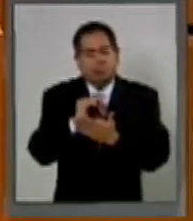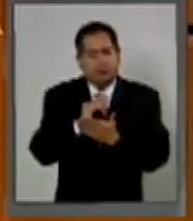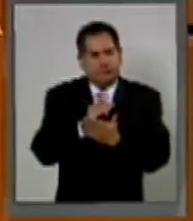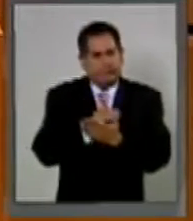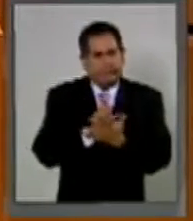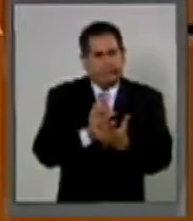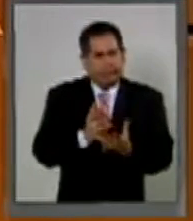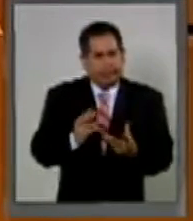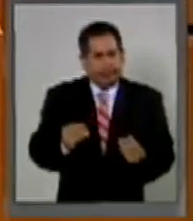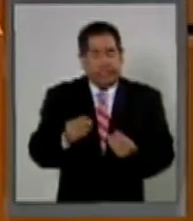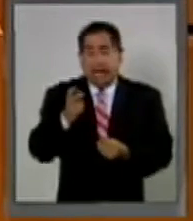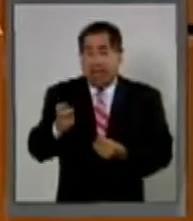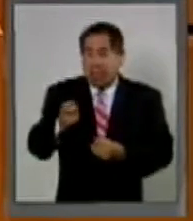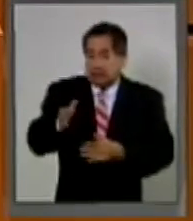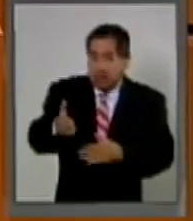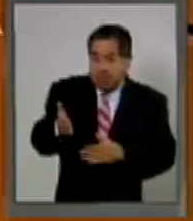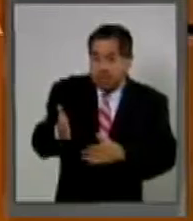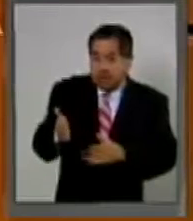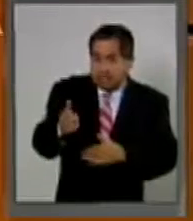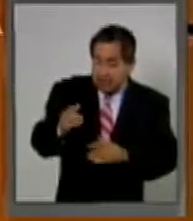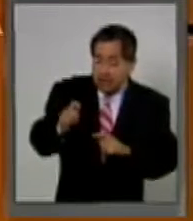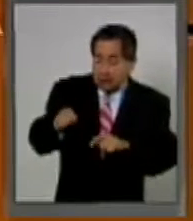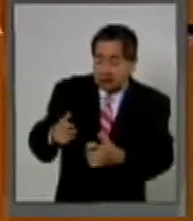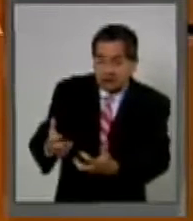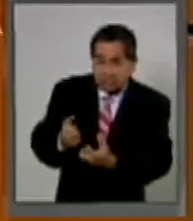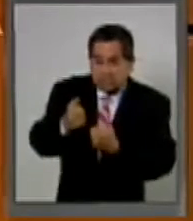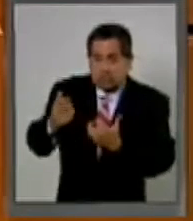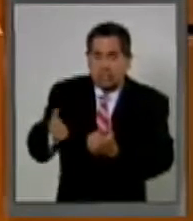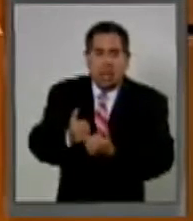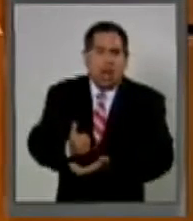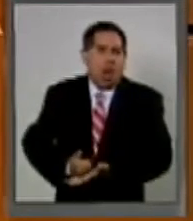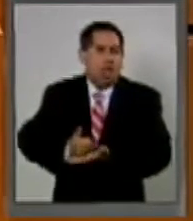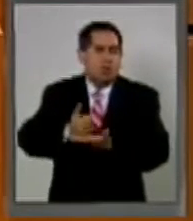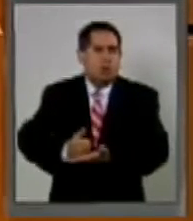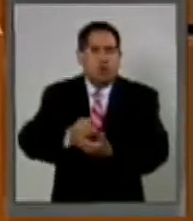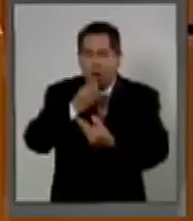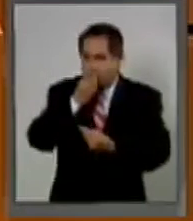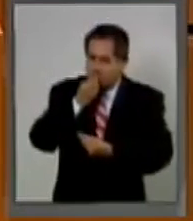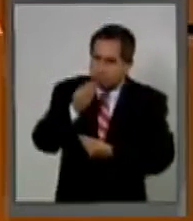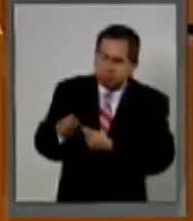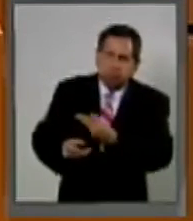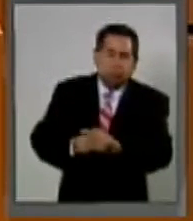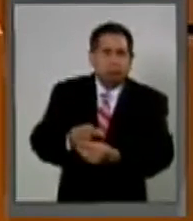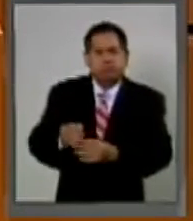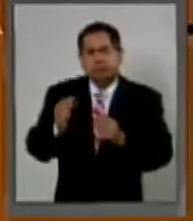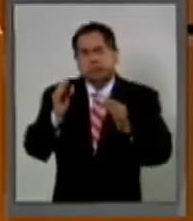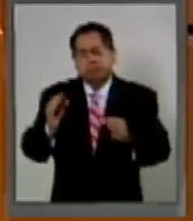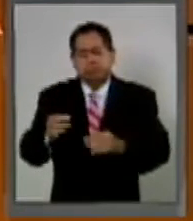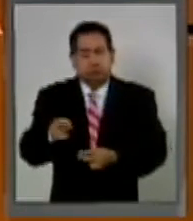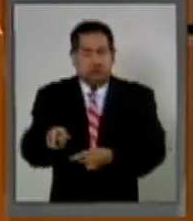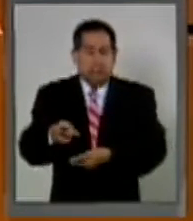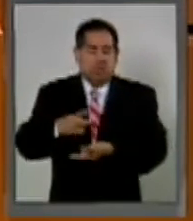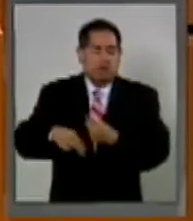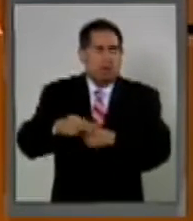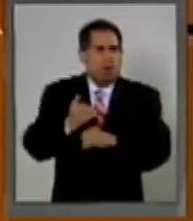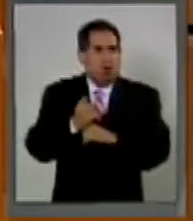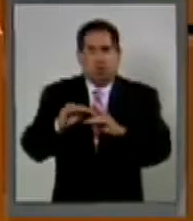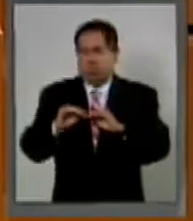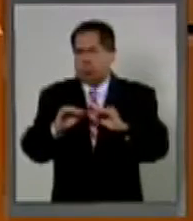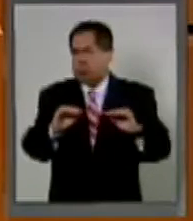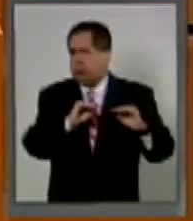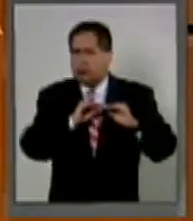local contribuye a la alimentación de una zona humana en específico y genera equilibrio